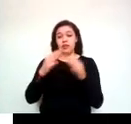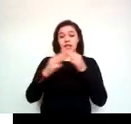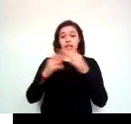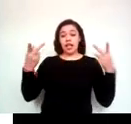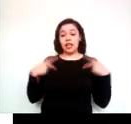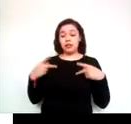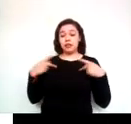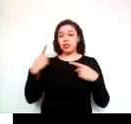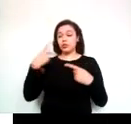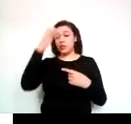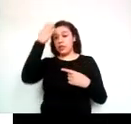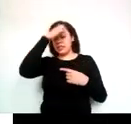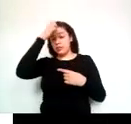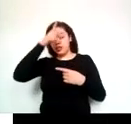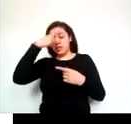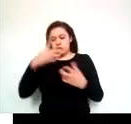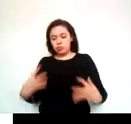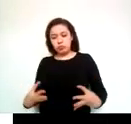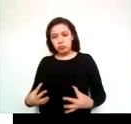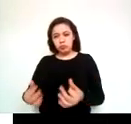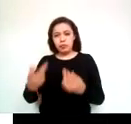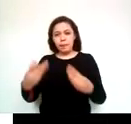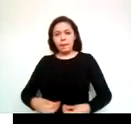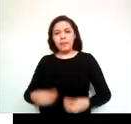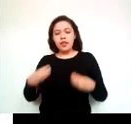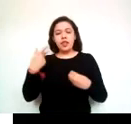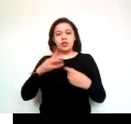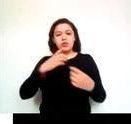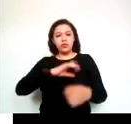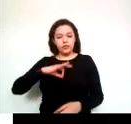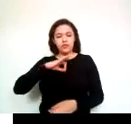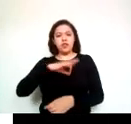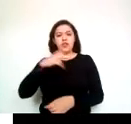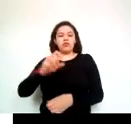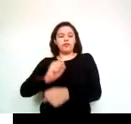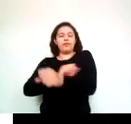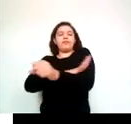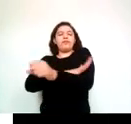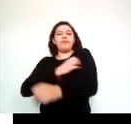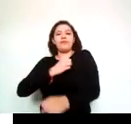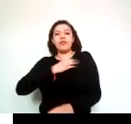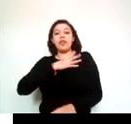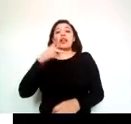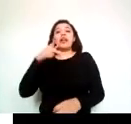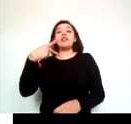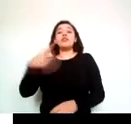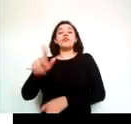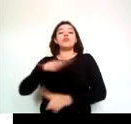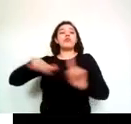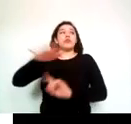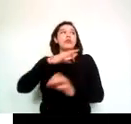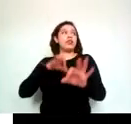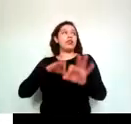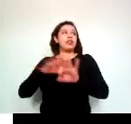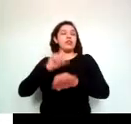en su experiencia, en su calidad de vida, en su felicidad, su satisfacción y su entorno laboral. Y este entorno